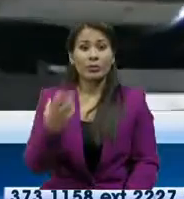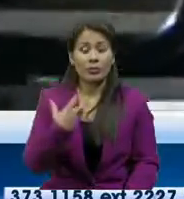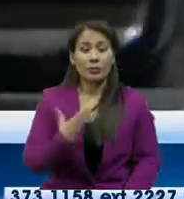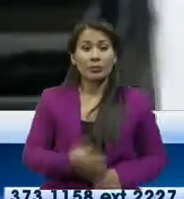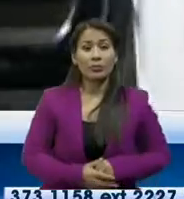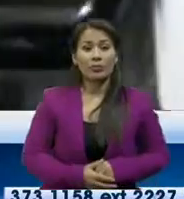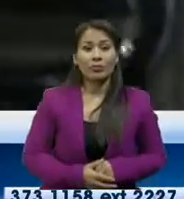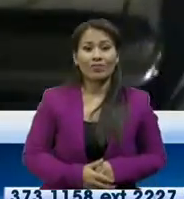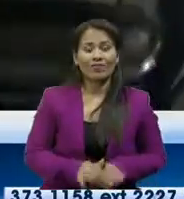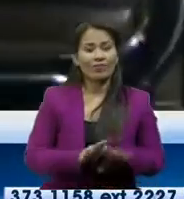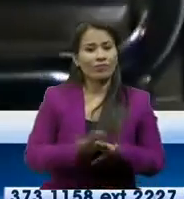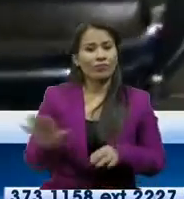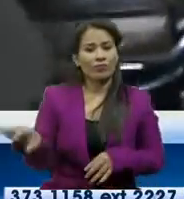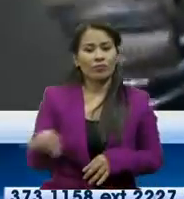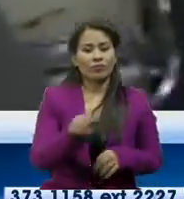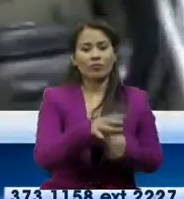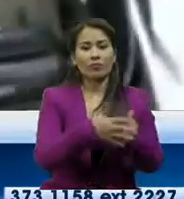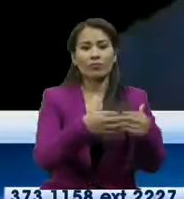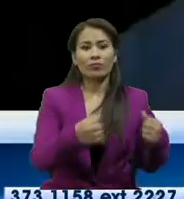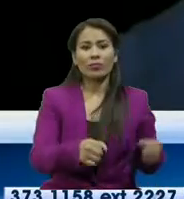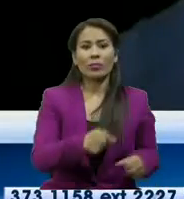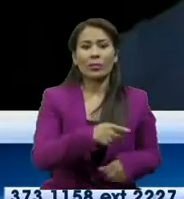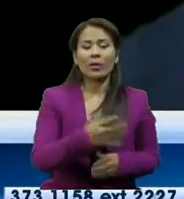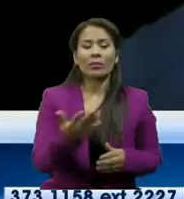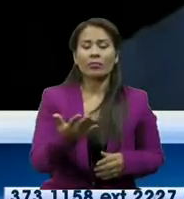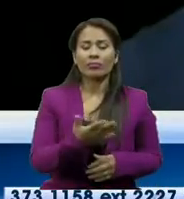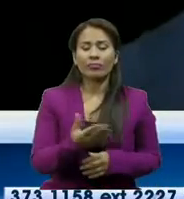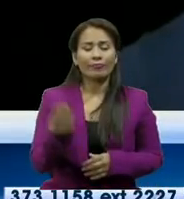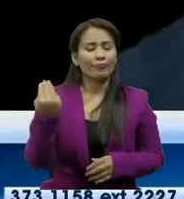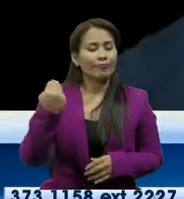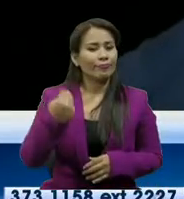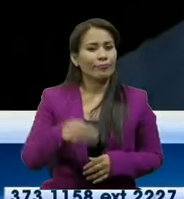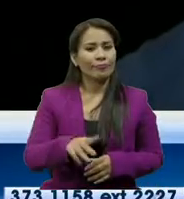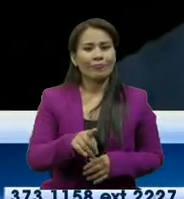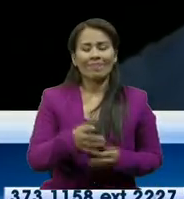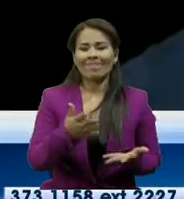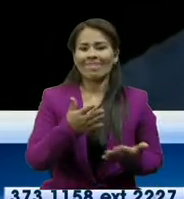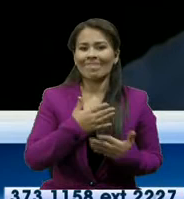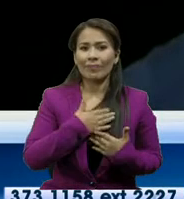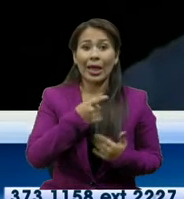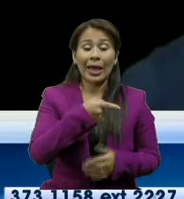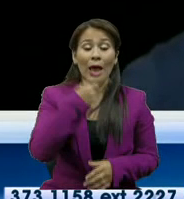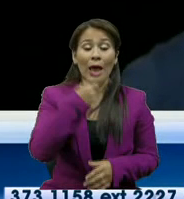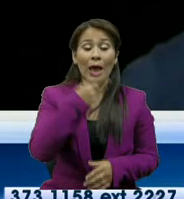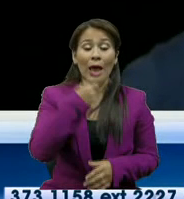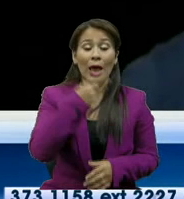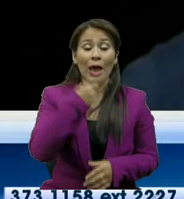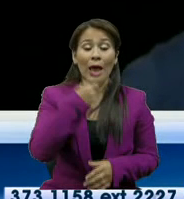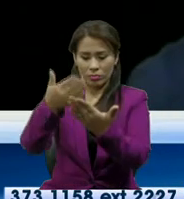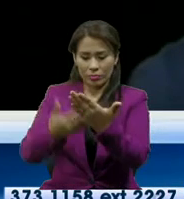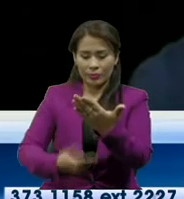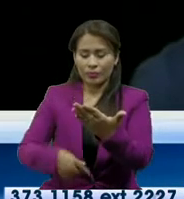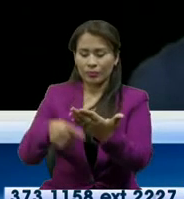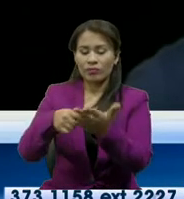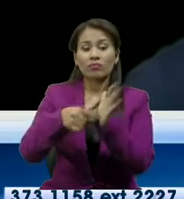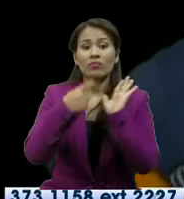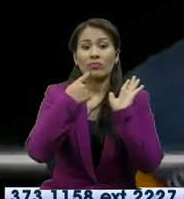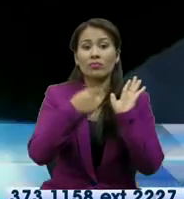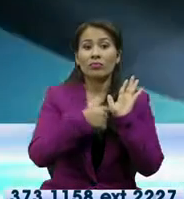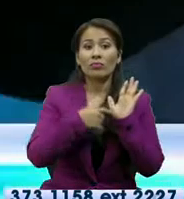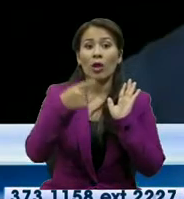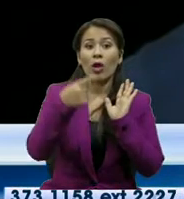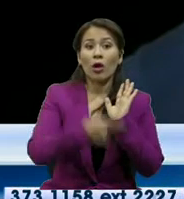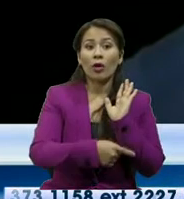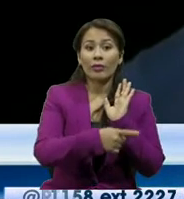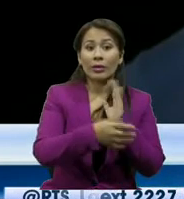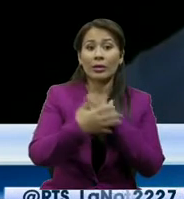llevó a cabo la noche de este miércoles. La orden de captura que pesaba sobre ella era por el delito de asesinato. El hecho que se suscitó en la provincia de